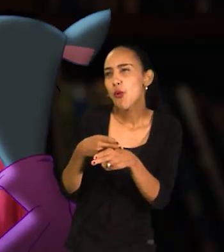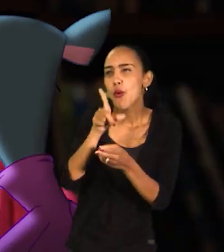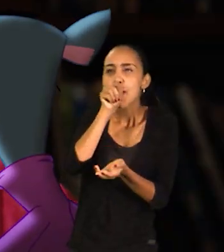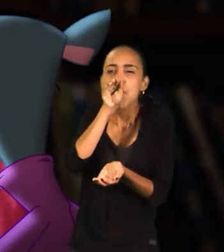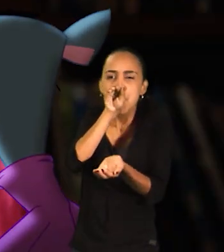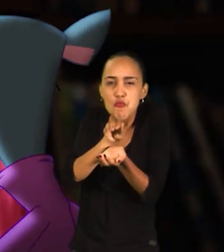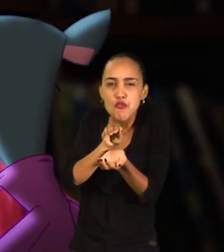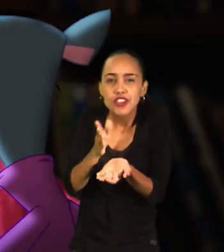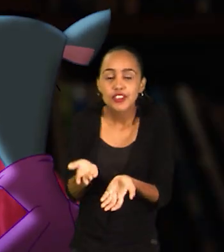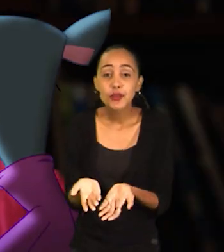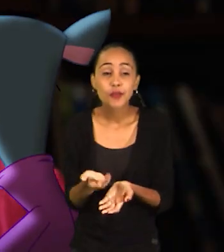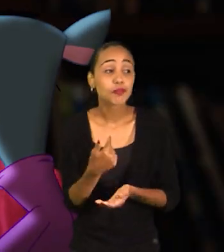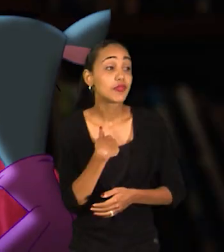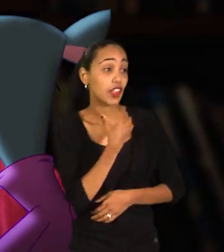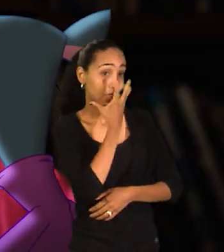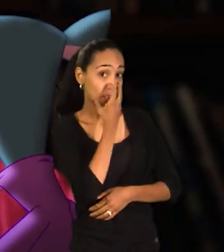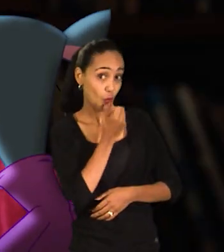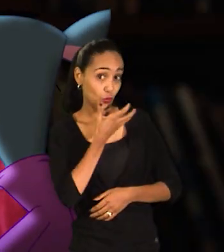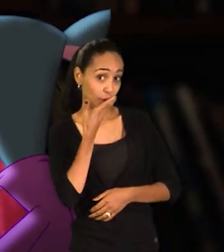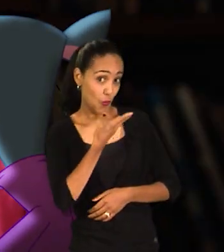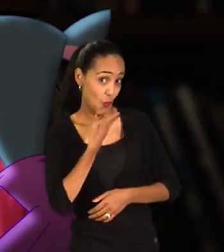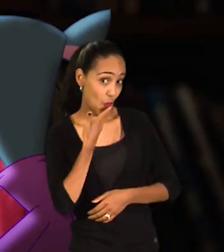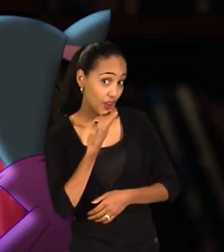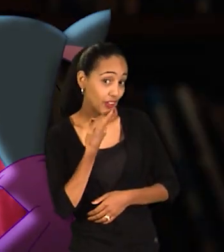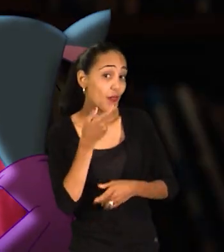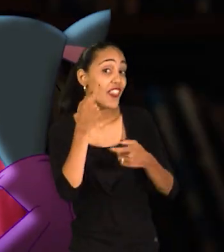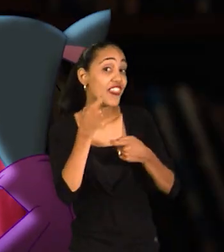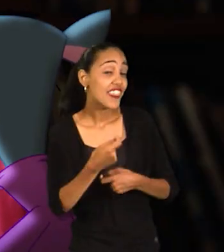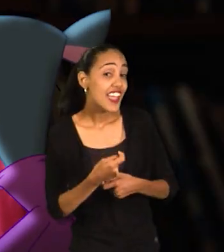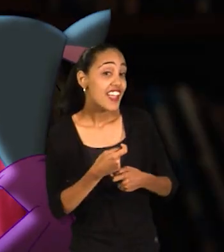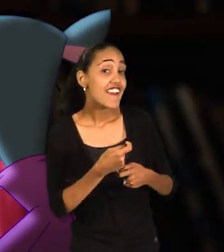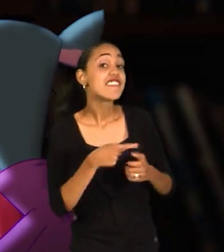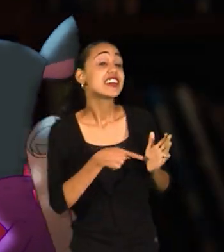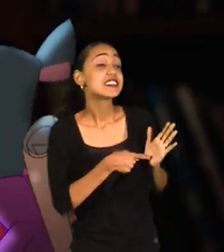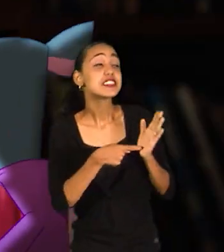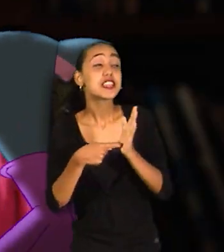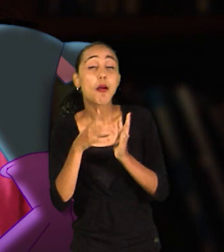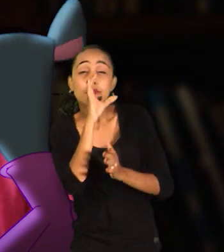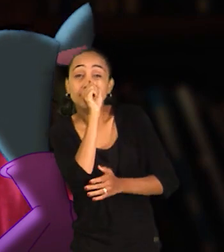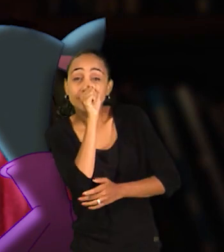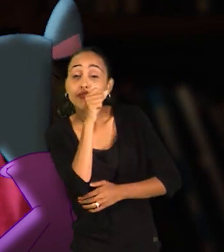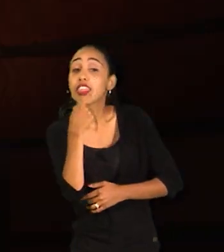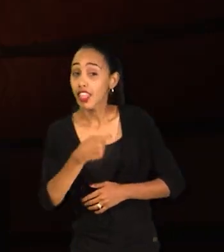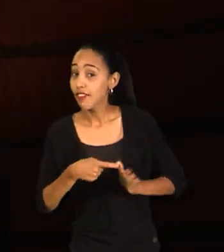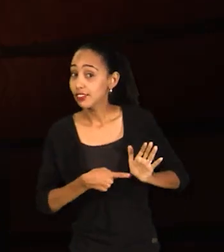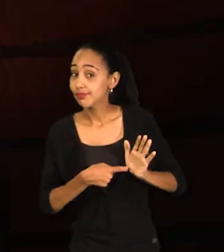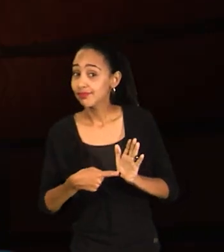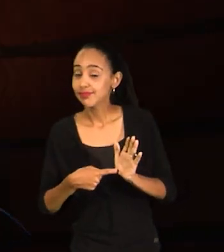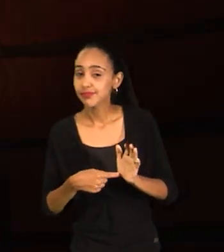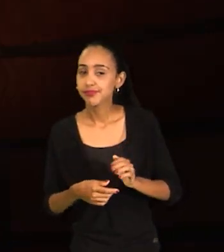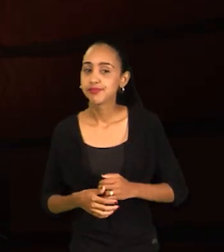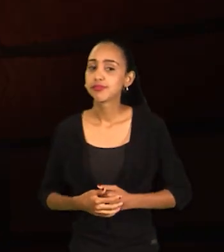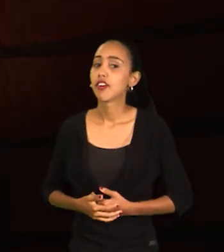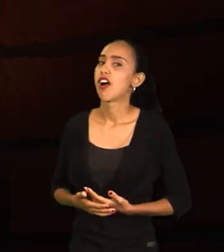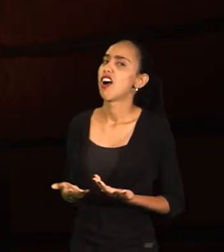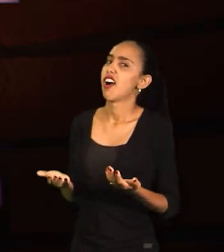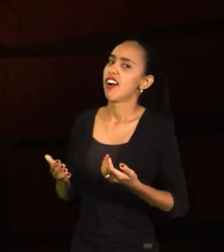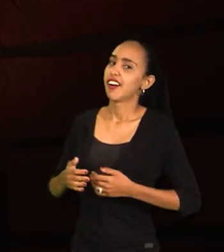pollito. Pero si te gusta el cuento, tienes que enseñarme eso tan misterioso que escondes. Pipo,